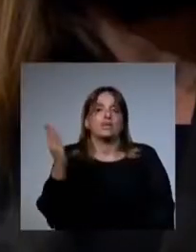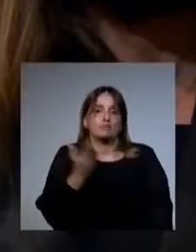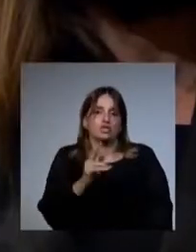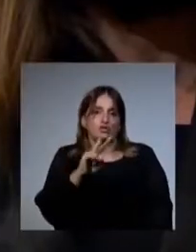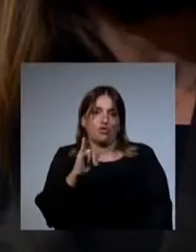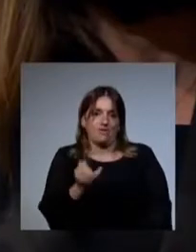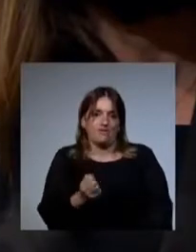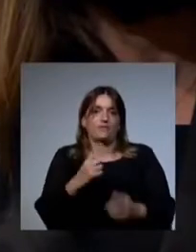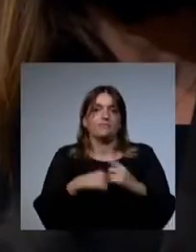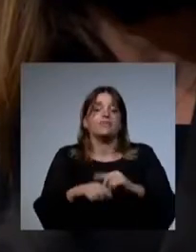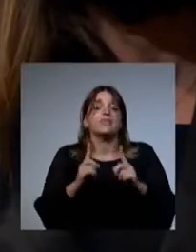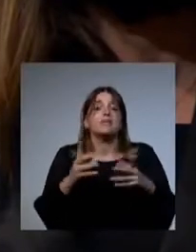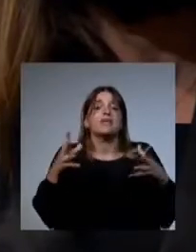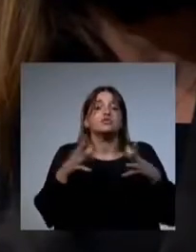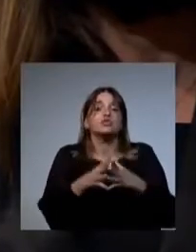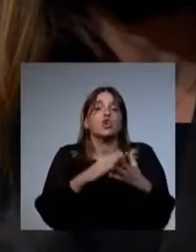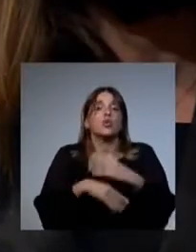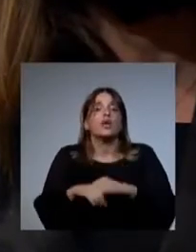Se creó una regla fiscal